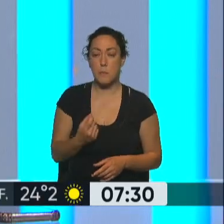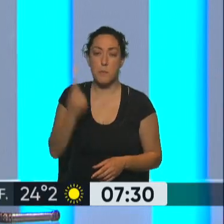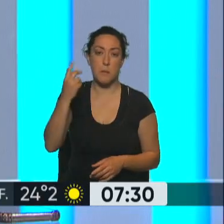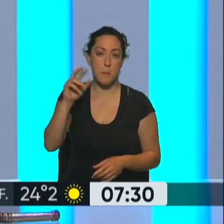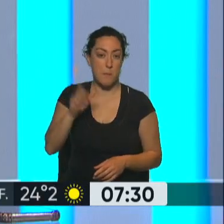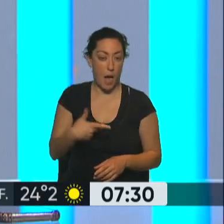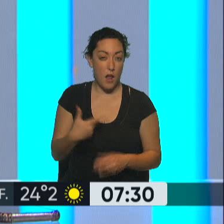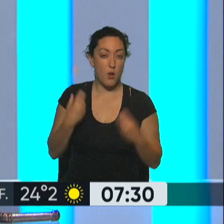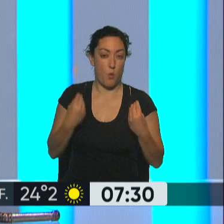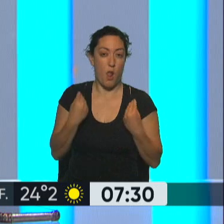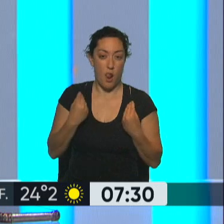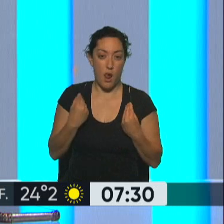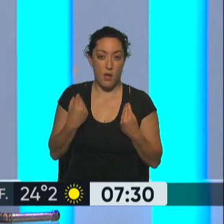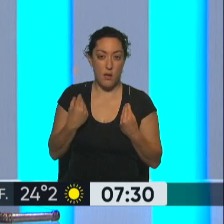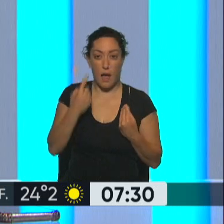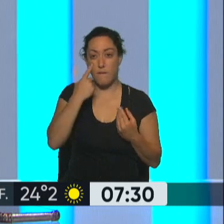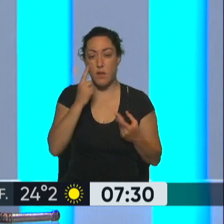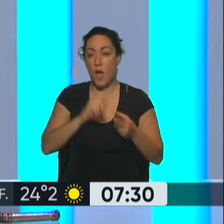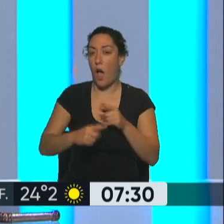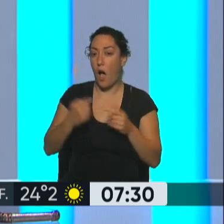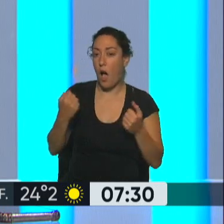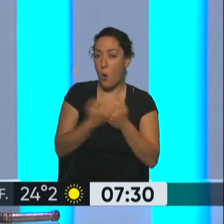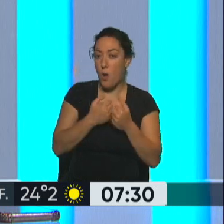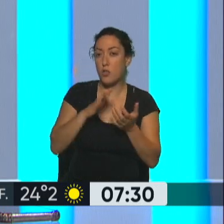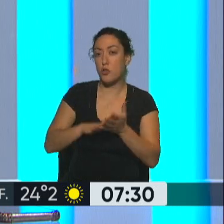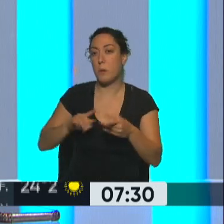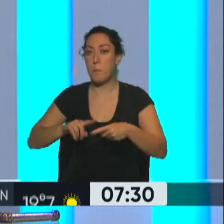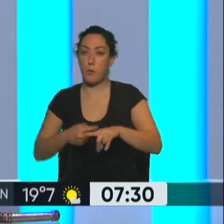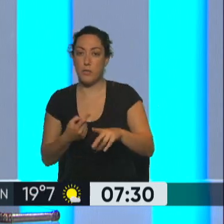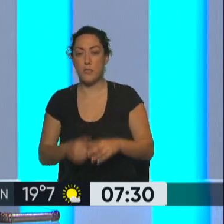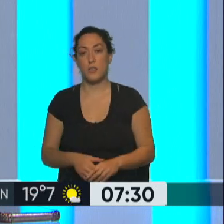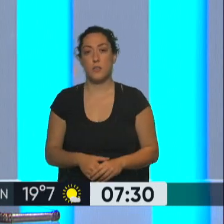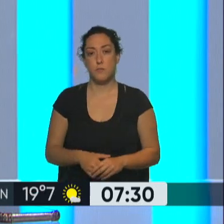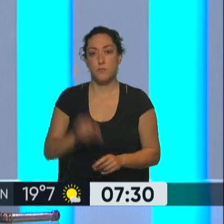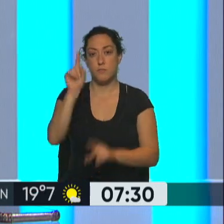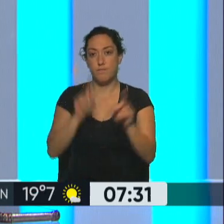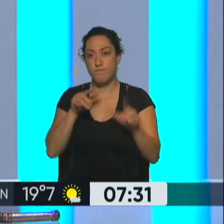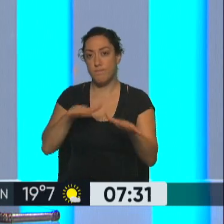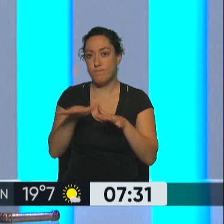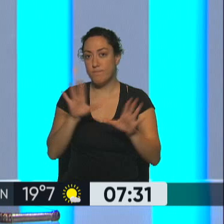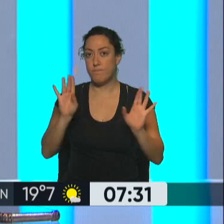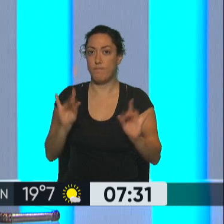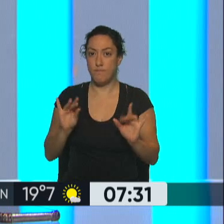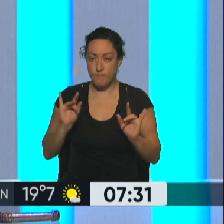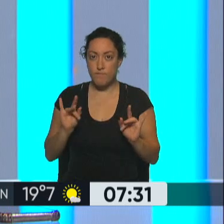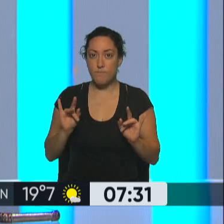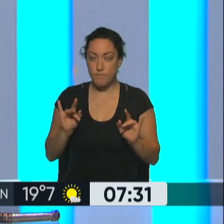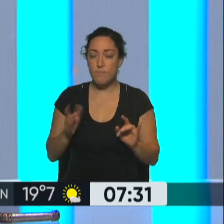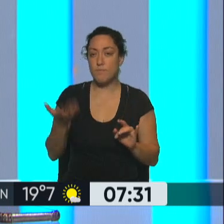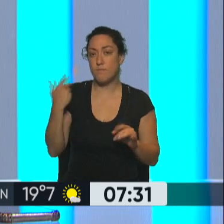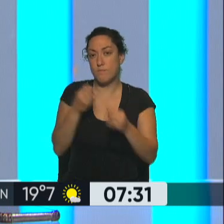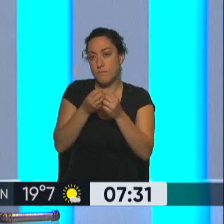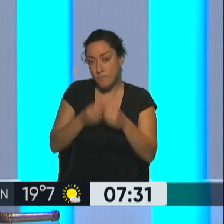plan será ver de qué manera se consiguen consensos desde el punto de vista político. Difícil en algunos casos, ya de